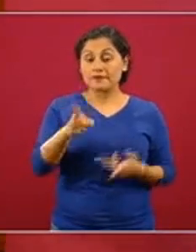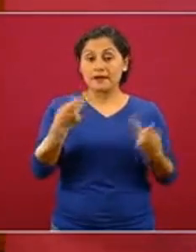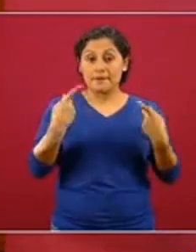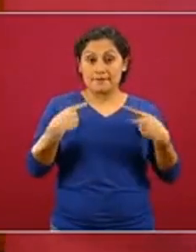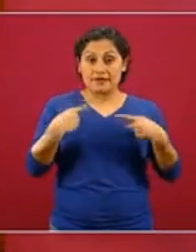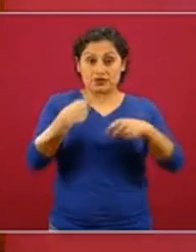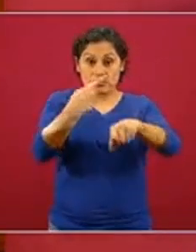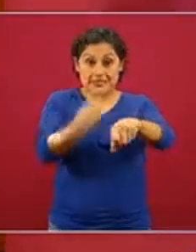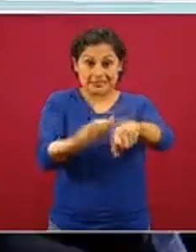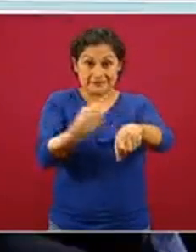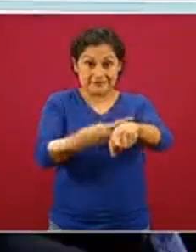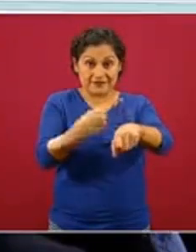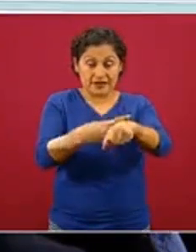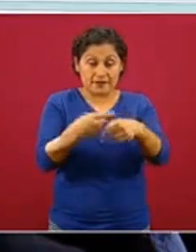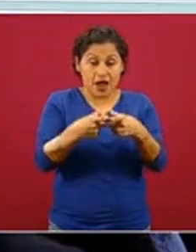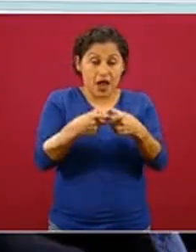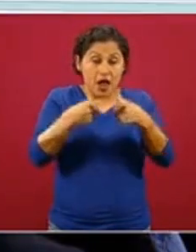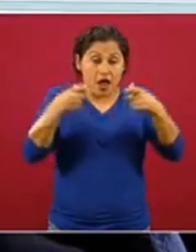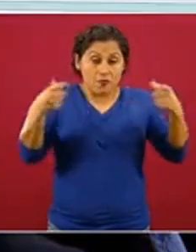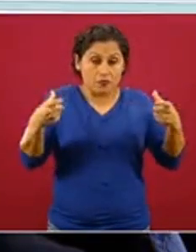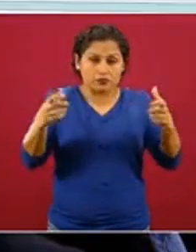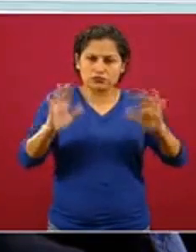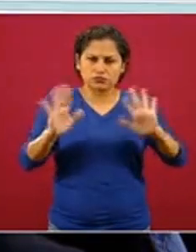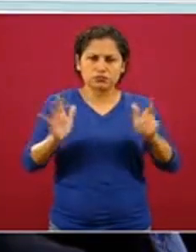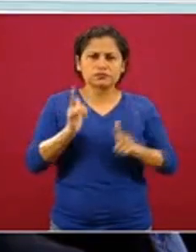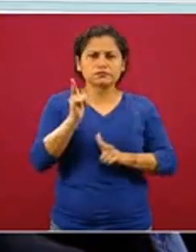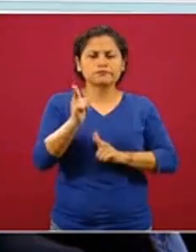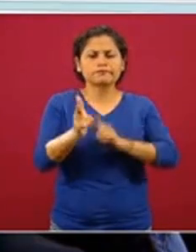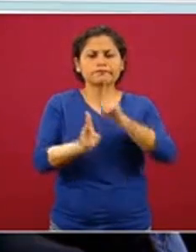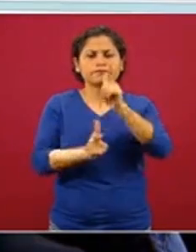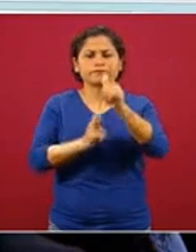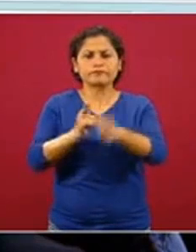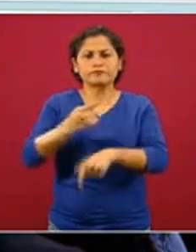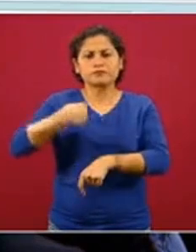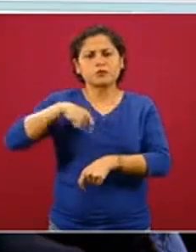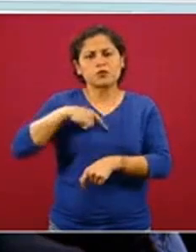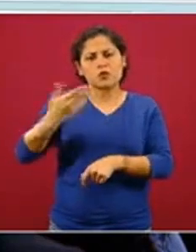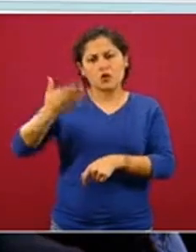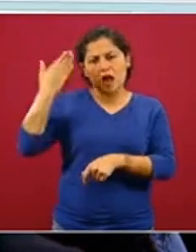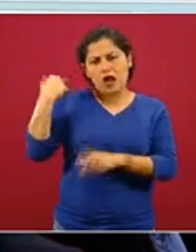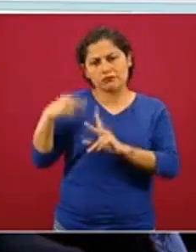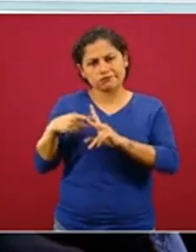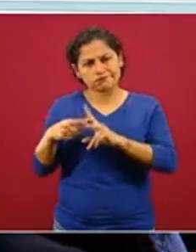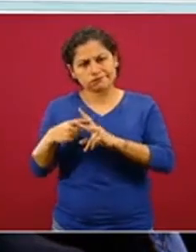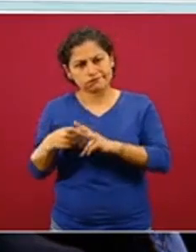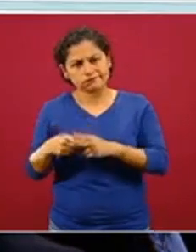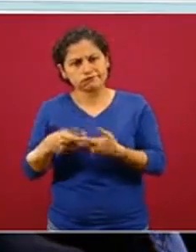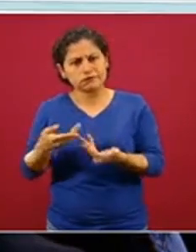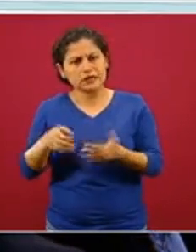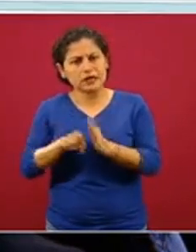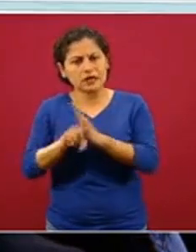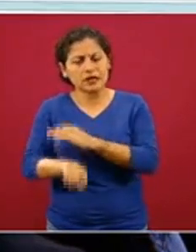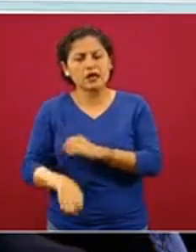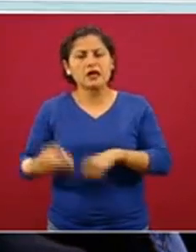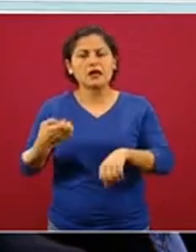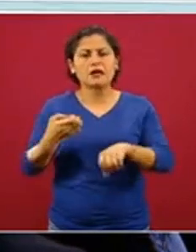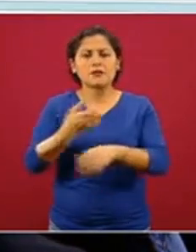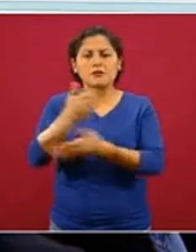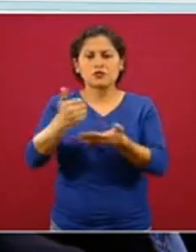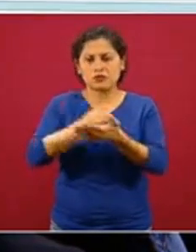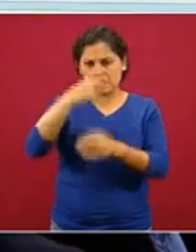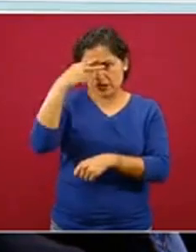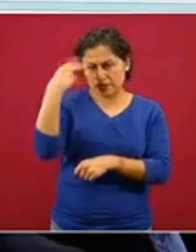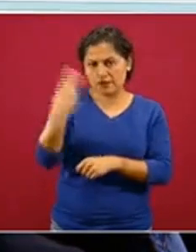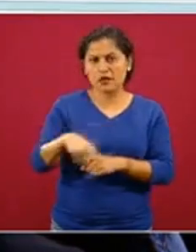mismo día disminuyó sustancialmente. El cálculo lo presentamos en su momento para el Valle de México con una reducción de